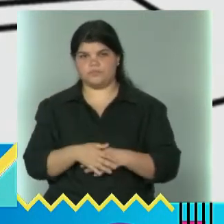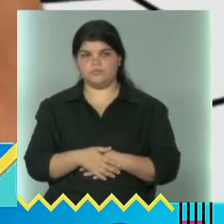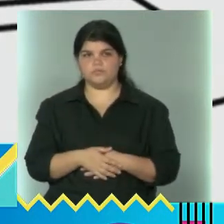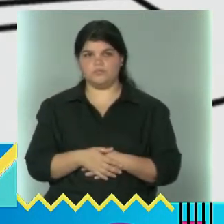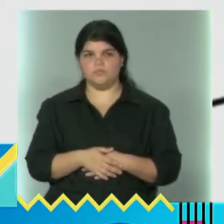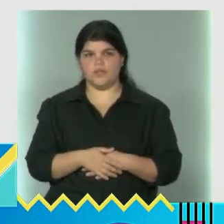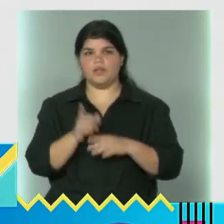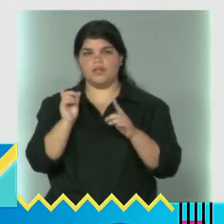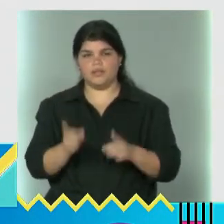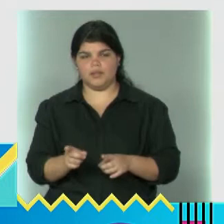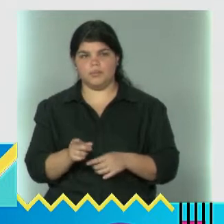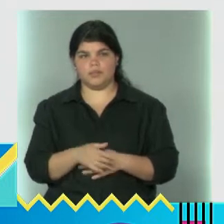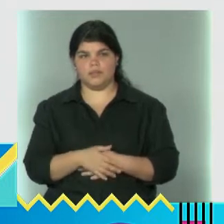decía